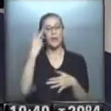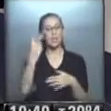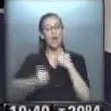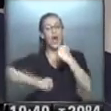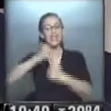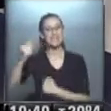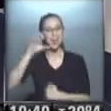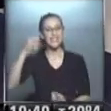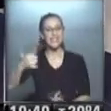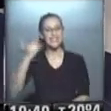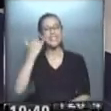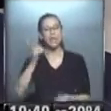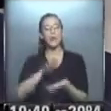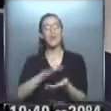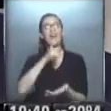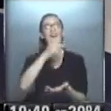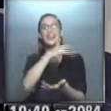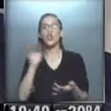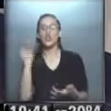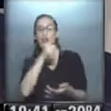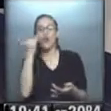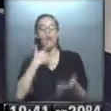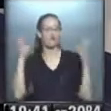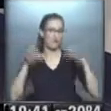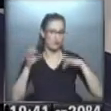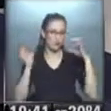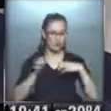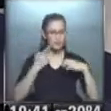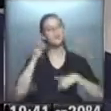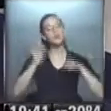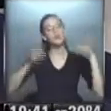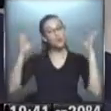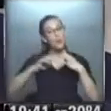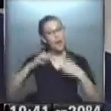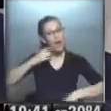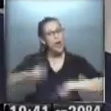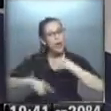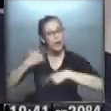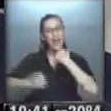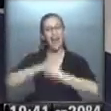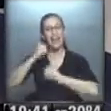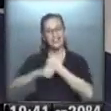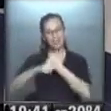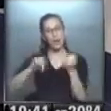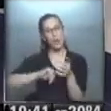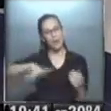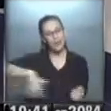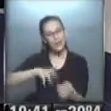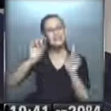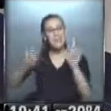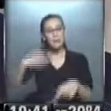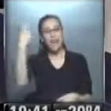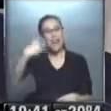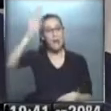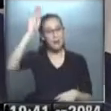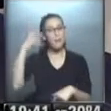ya en el este de Río Negro se están registrando algunas tormentas. Estas tormentas seguirán avanzando hacia el sudoeste de Buenos Aires y también La Pampa.